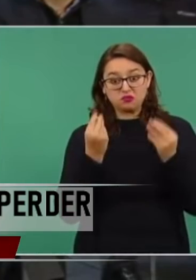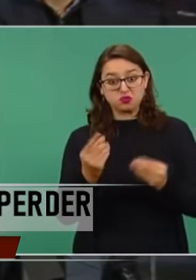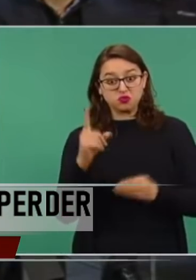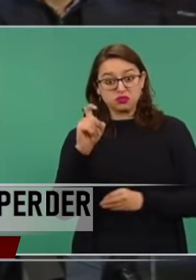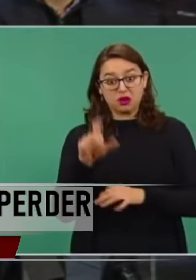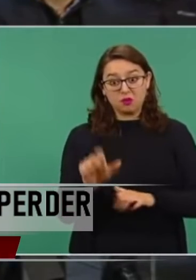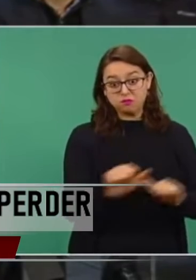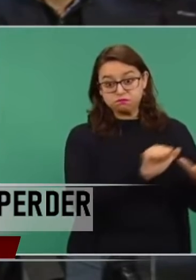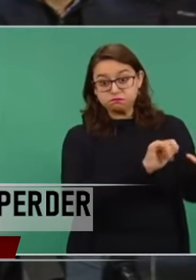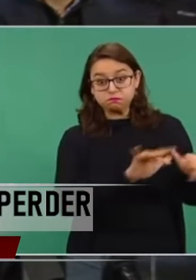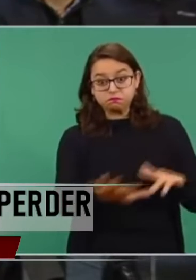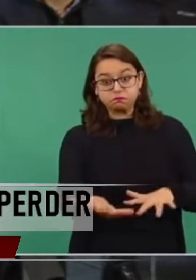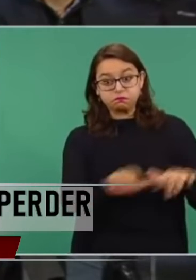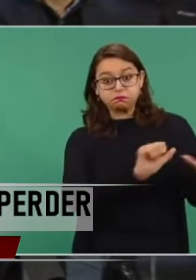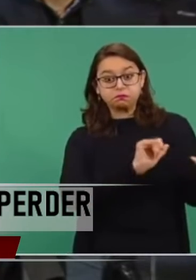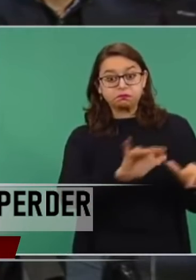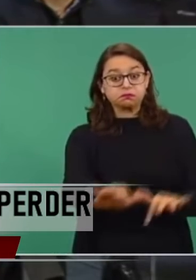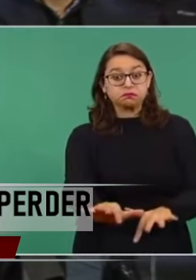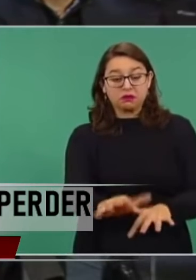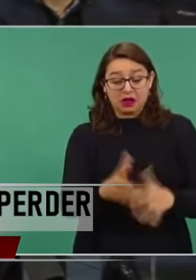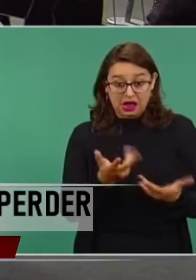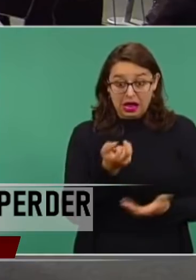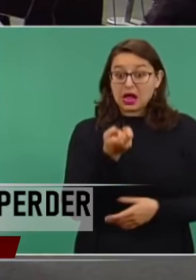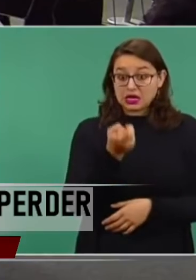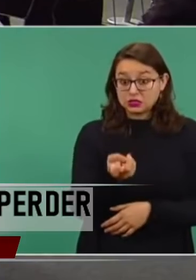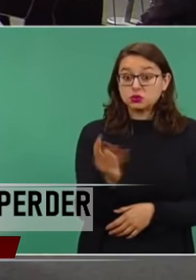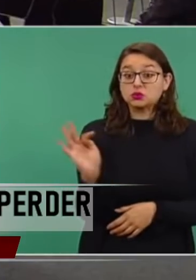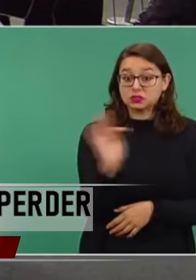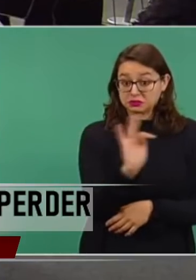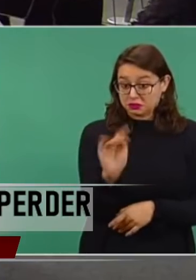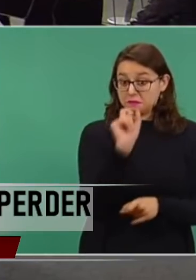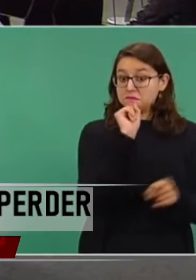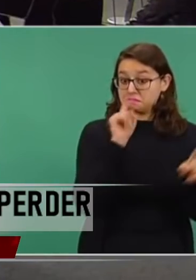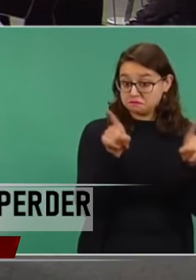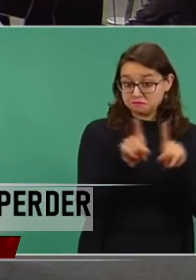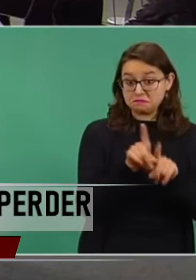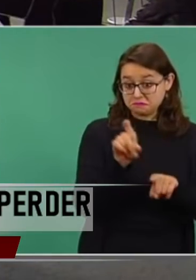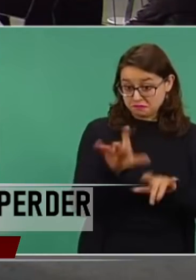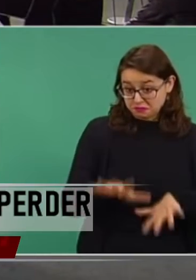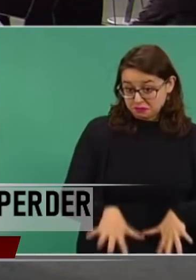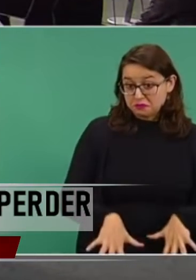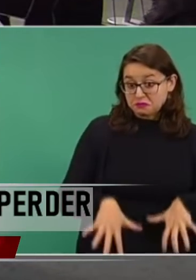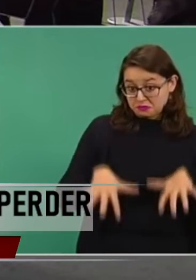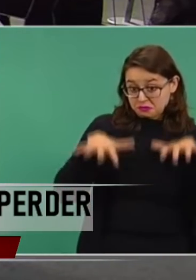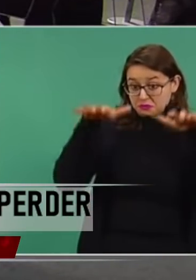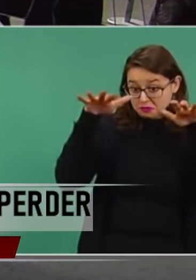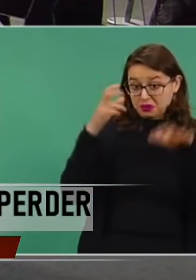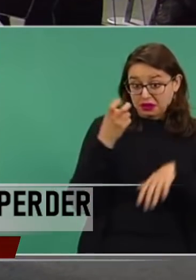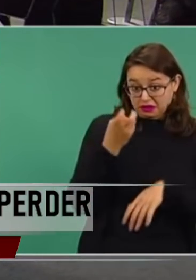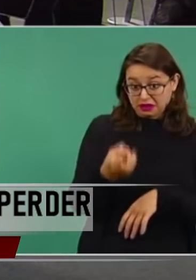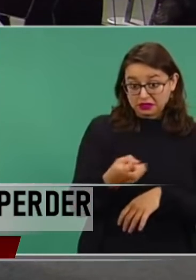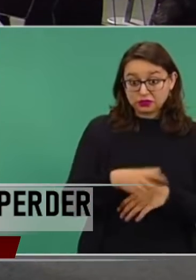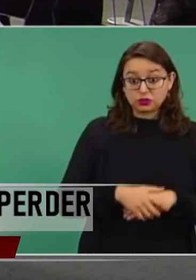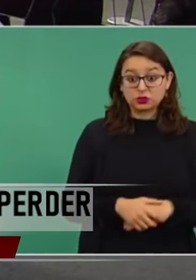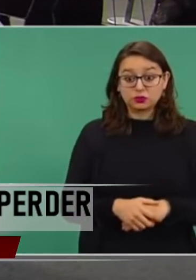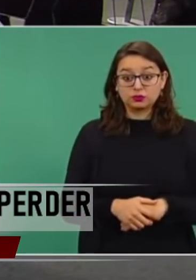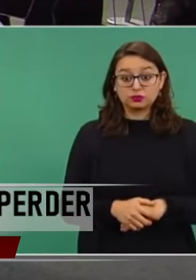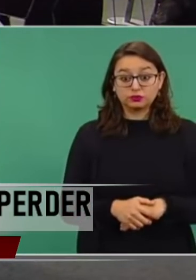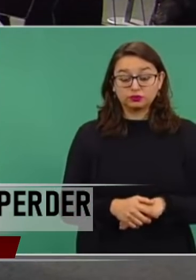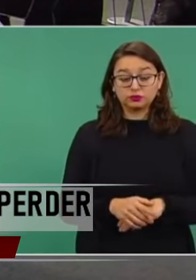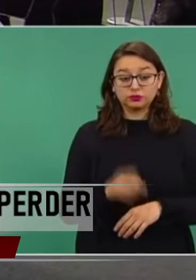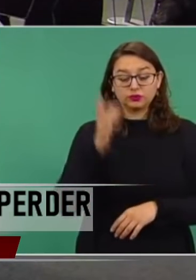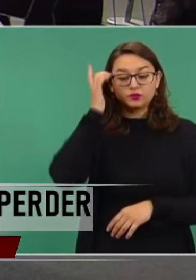emisiones que se le envían desde la ciudad esto es un factor que jugó en lo que ocurrió el 6 de septiembre en Tula